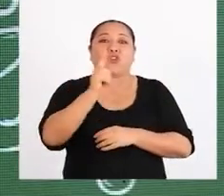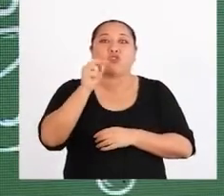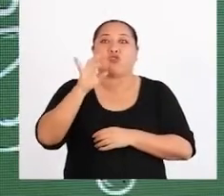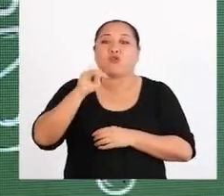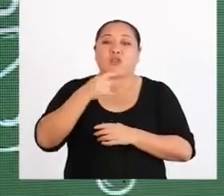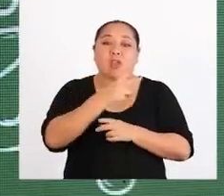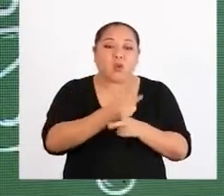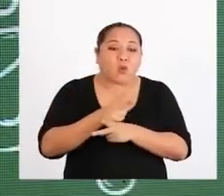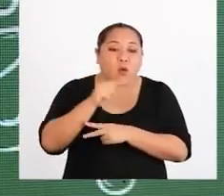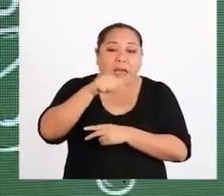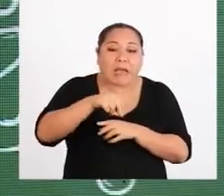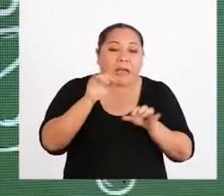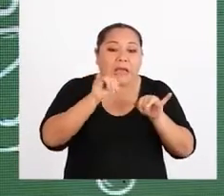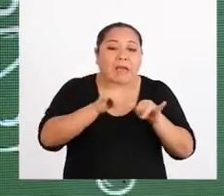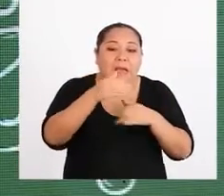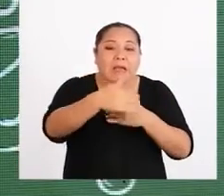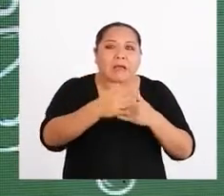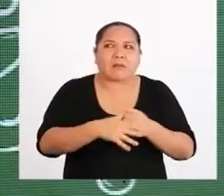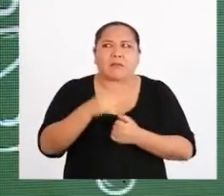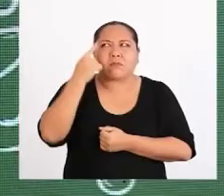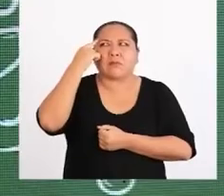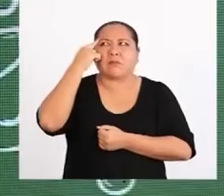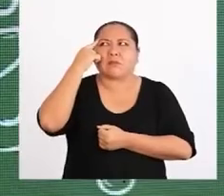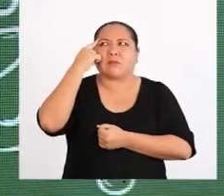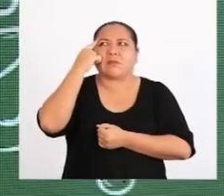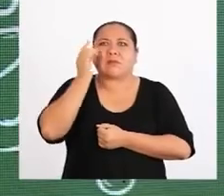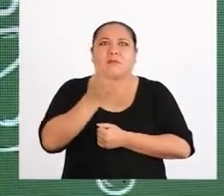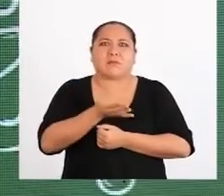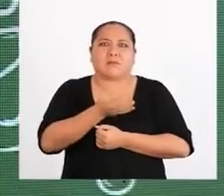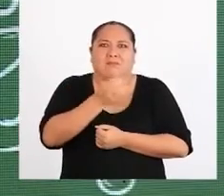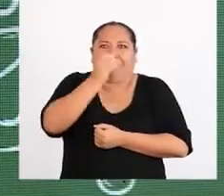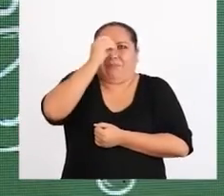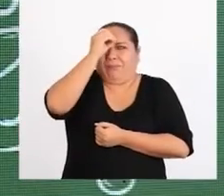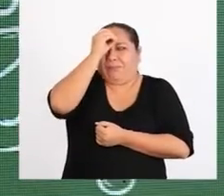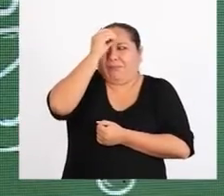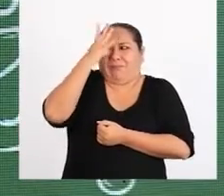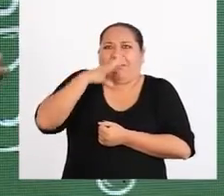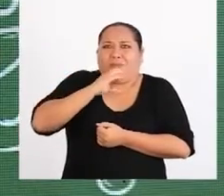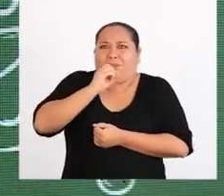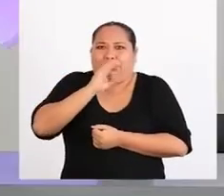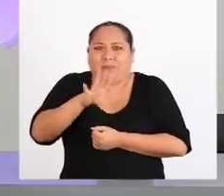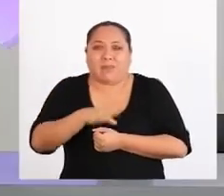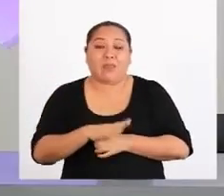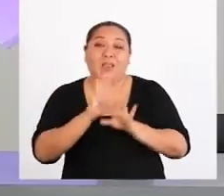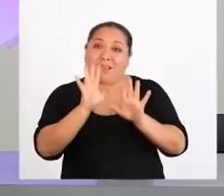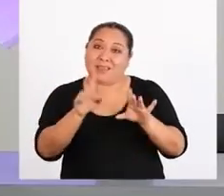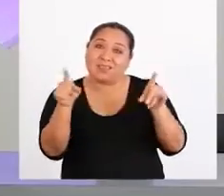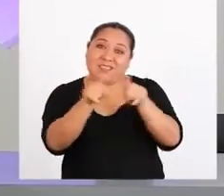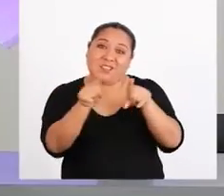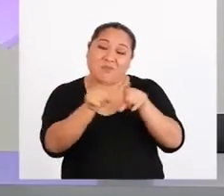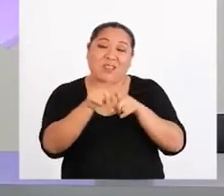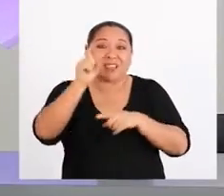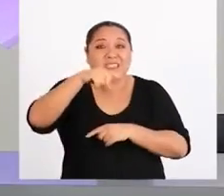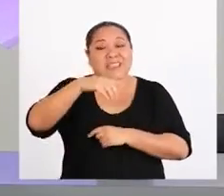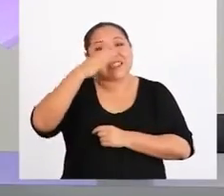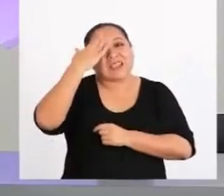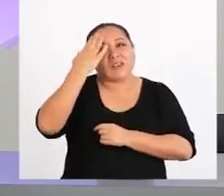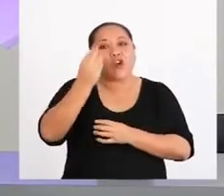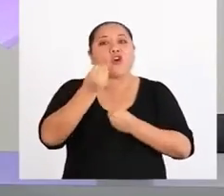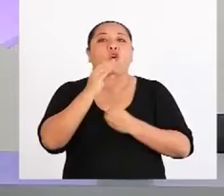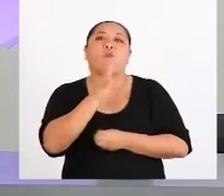en cautiverio y de pronto te das cuenta de que no tienes ni idea de lo que estás hablando. Pero además debes de saber cómo